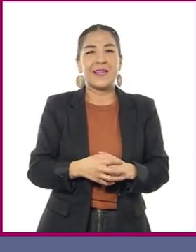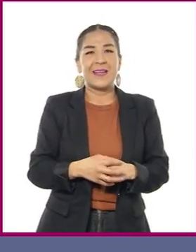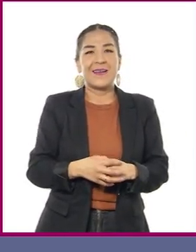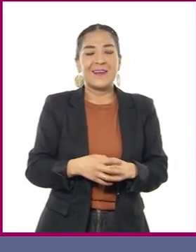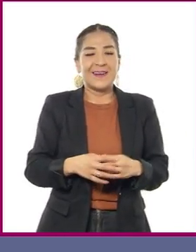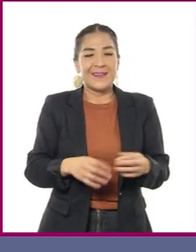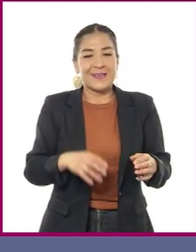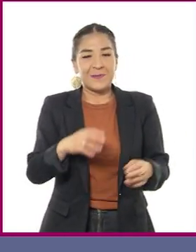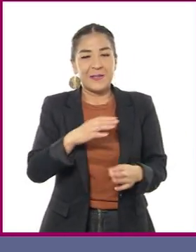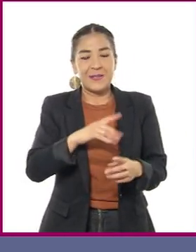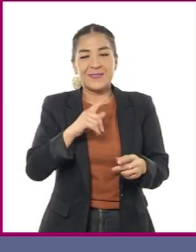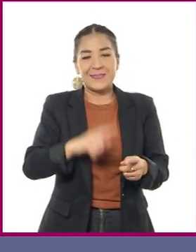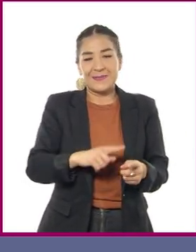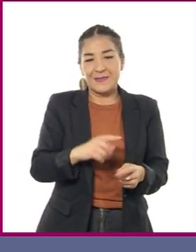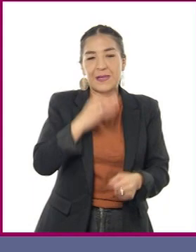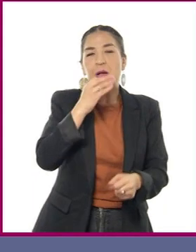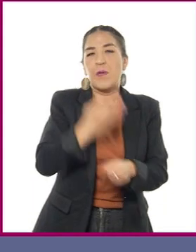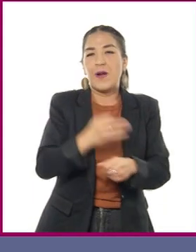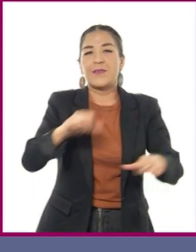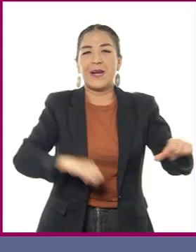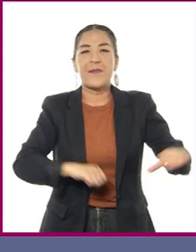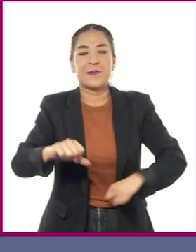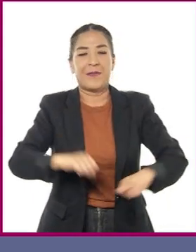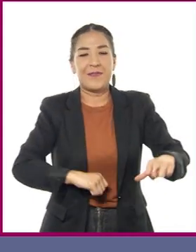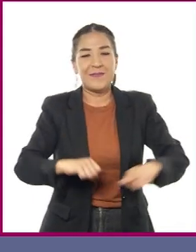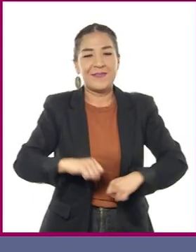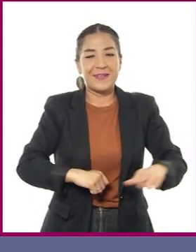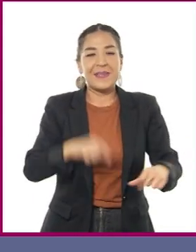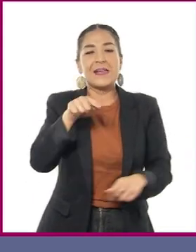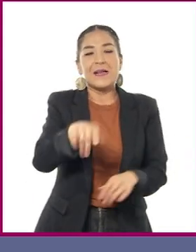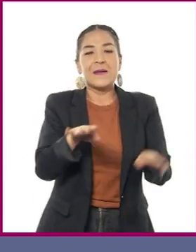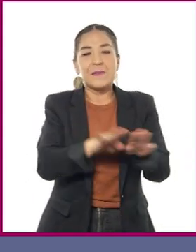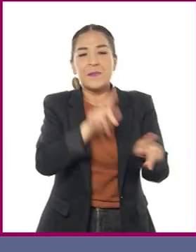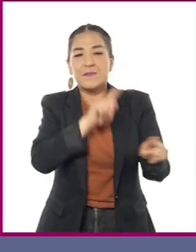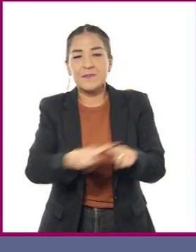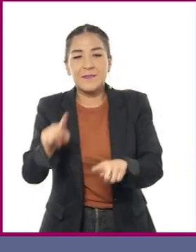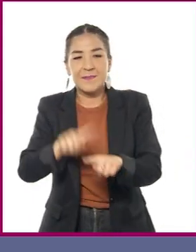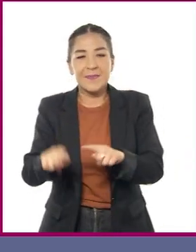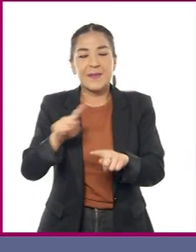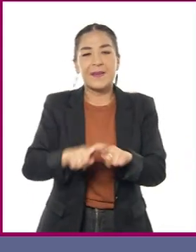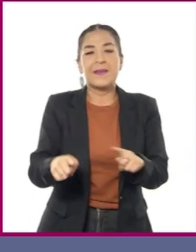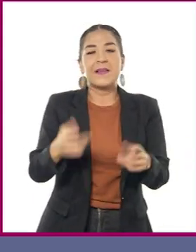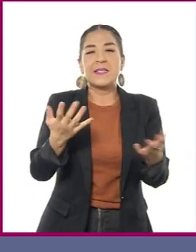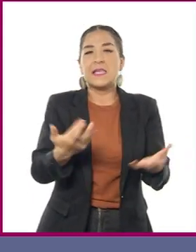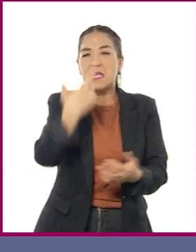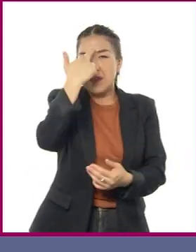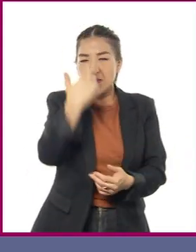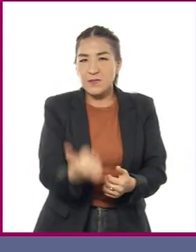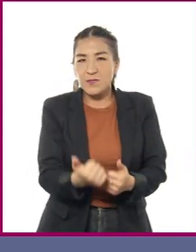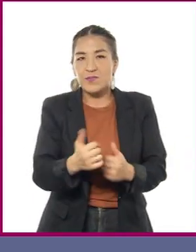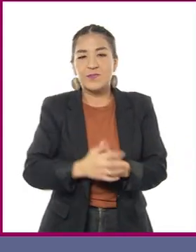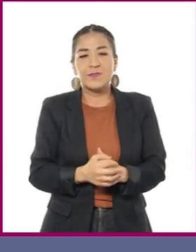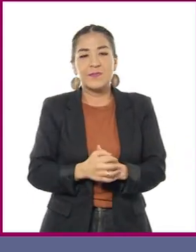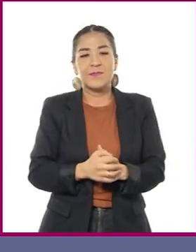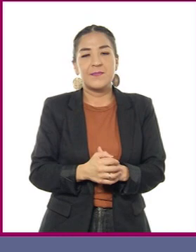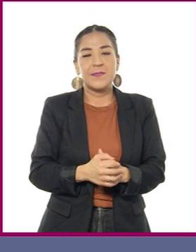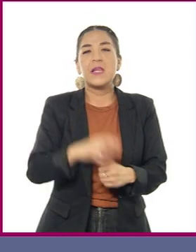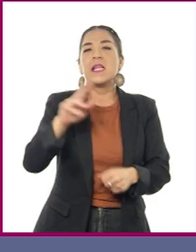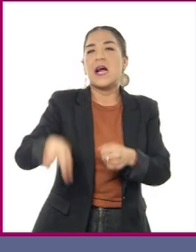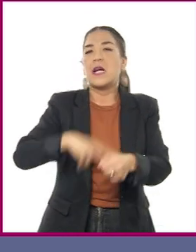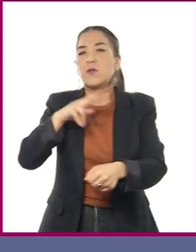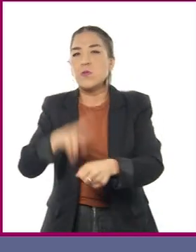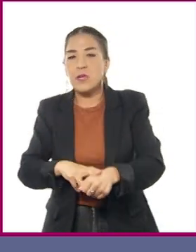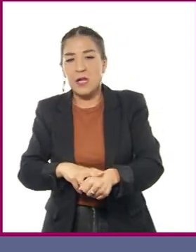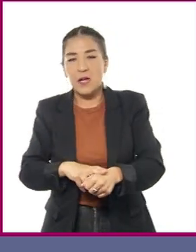servicios. Es decir, las actividades económicas se distribuyen por el mundo en razón de factores